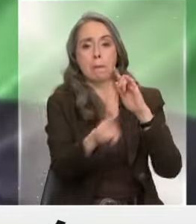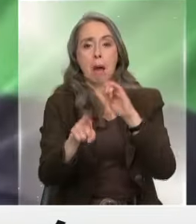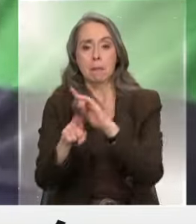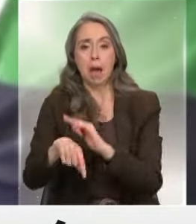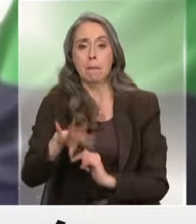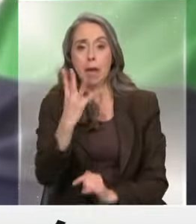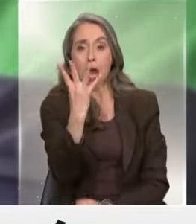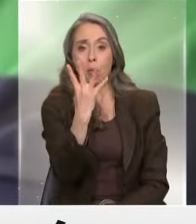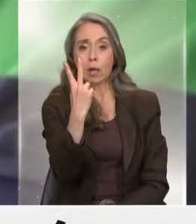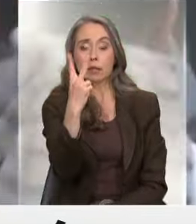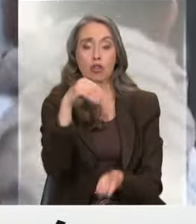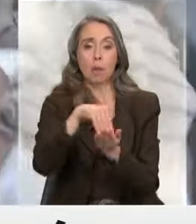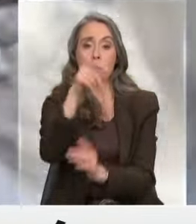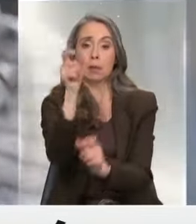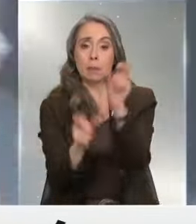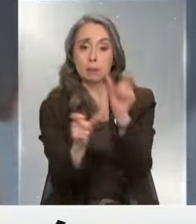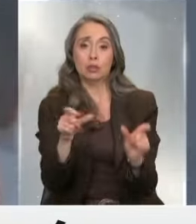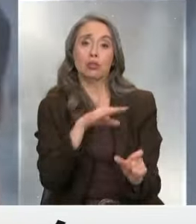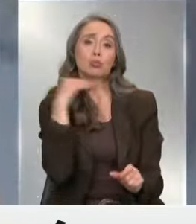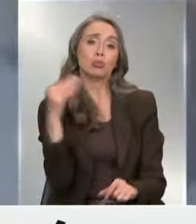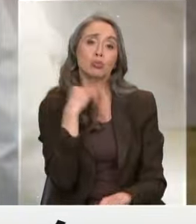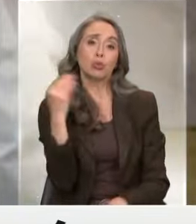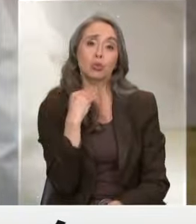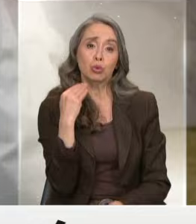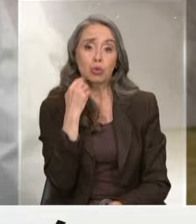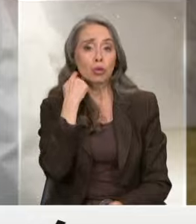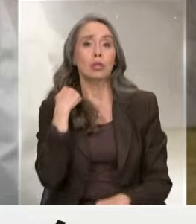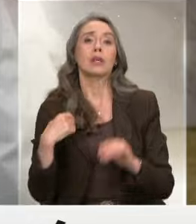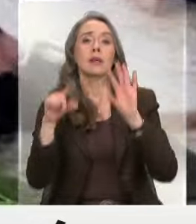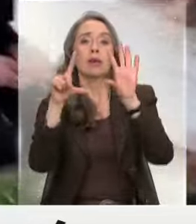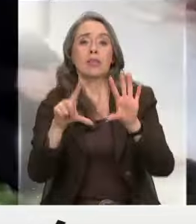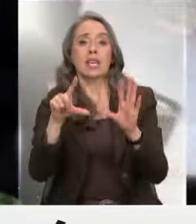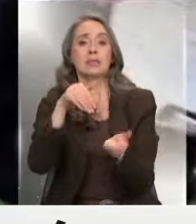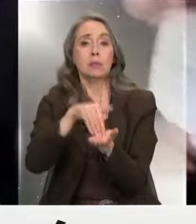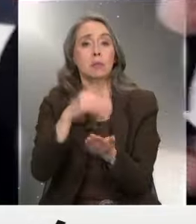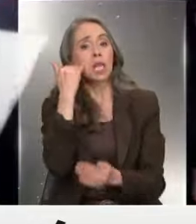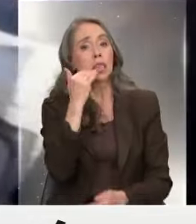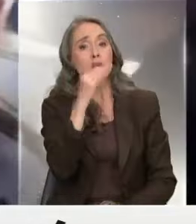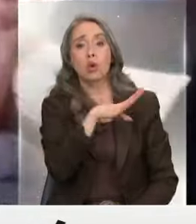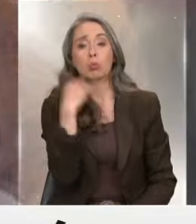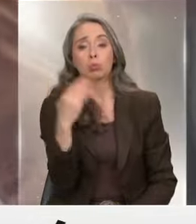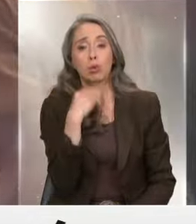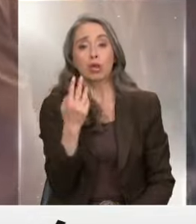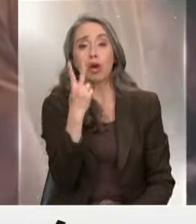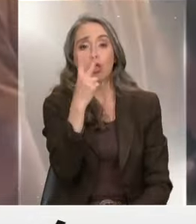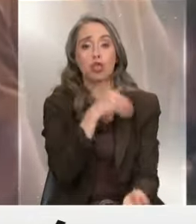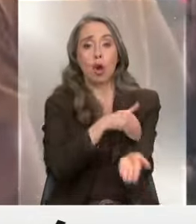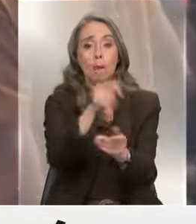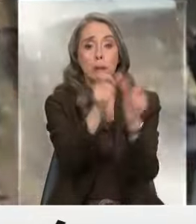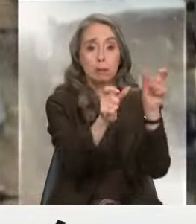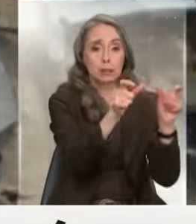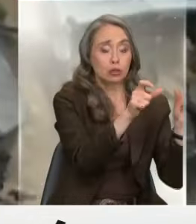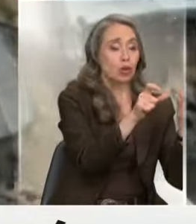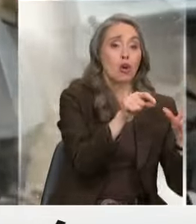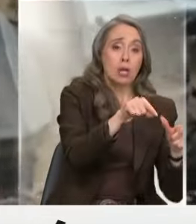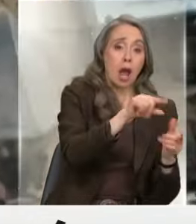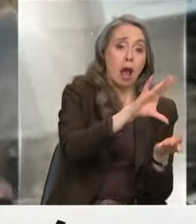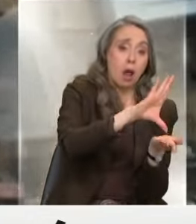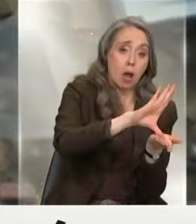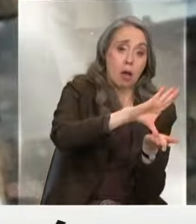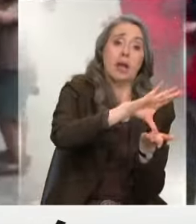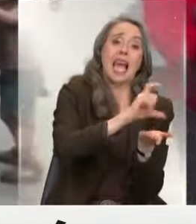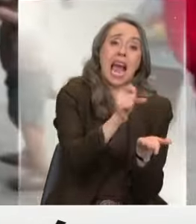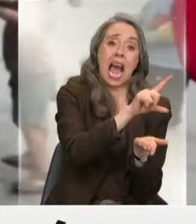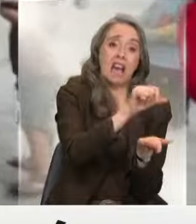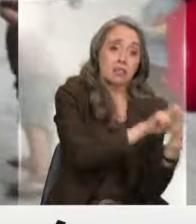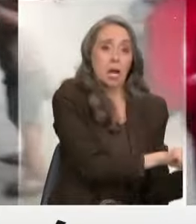Hoy más de 42.000 personas han muerto, entre ellos 17.000 niños. Y más de 2 millones han sido desplazadas en Gaza,